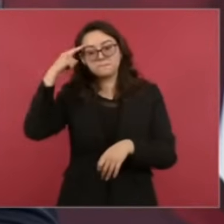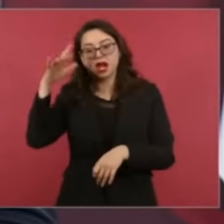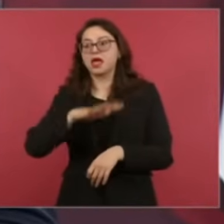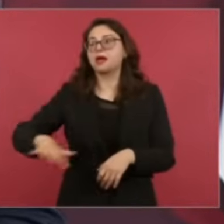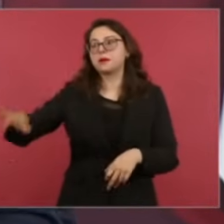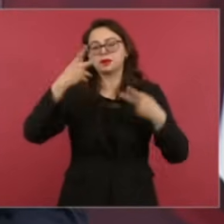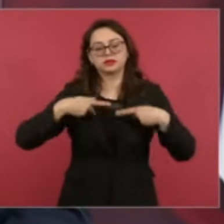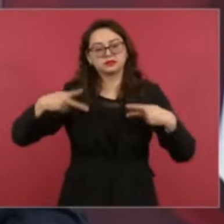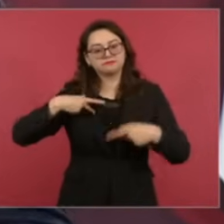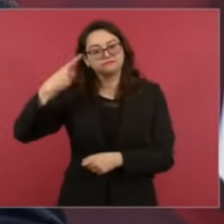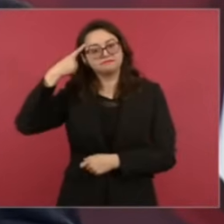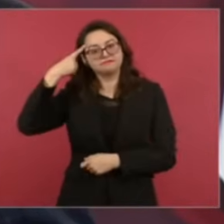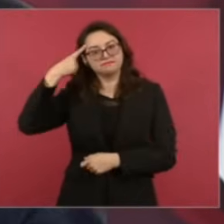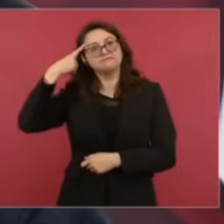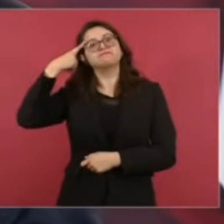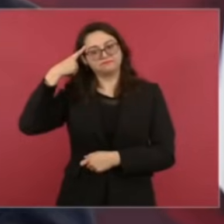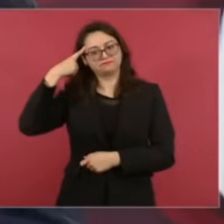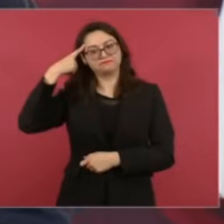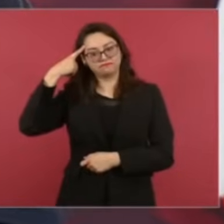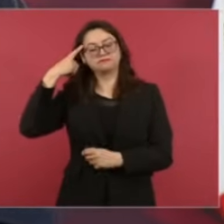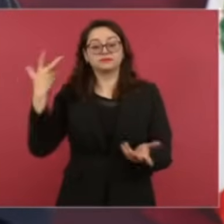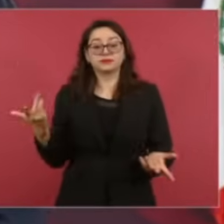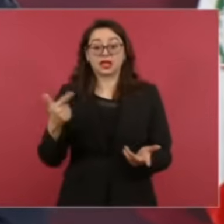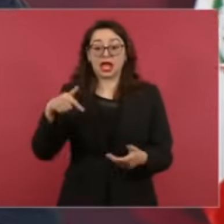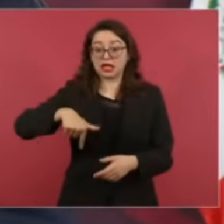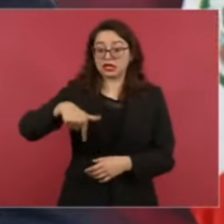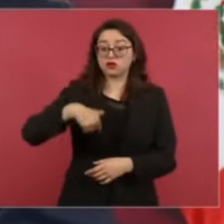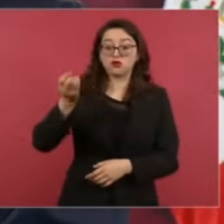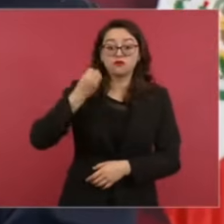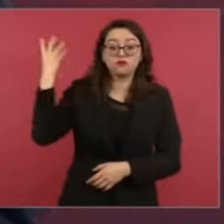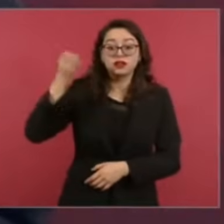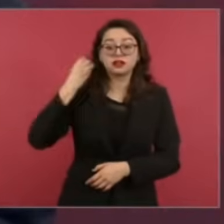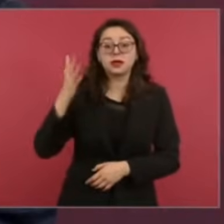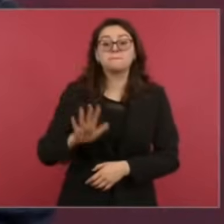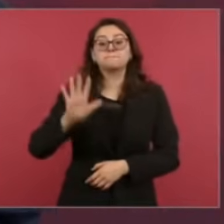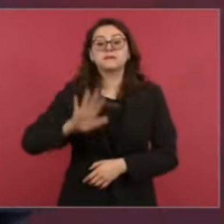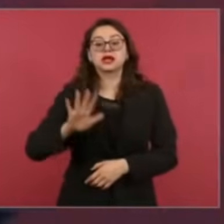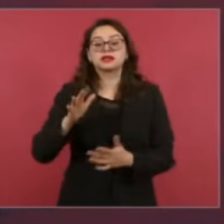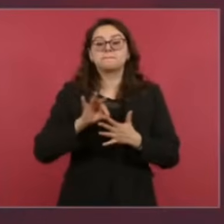Esto tiene que ver con la pedagogía. Y sobre todo estar pensando en los jóvenes.